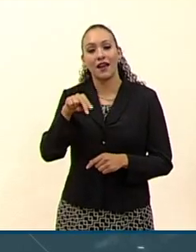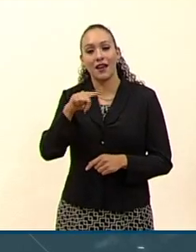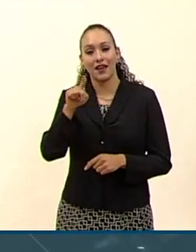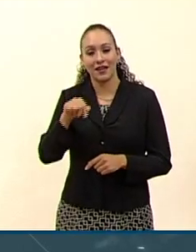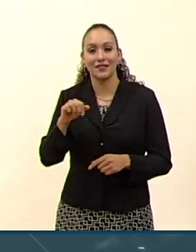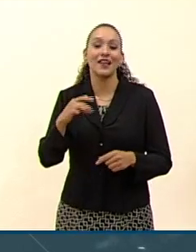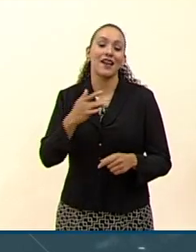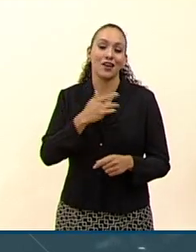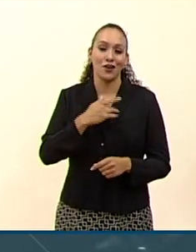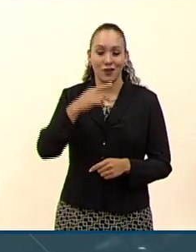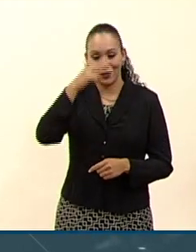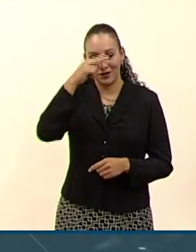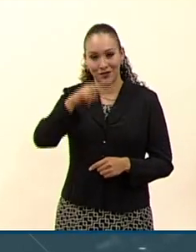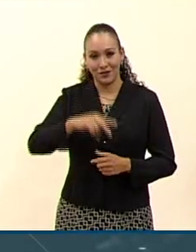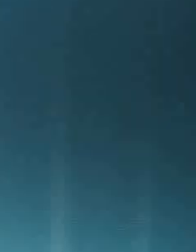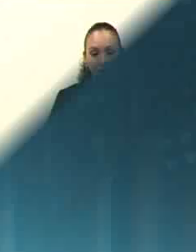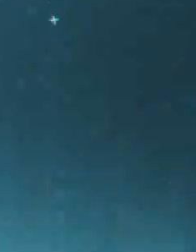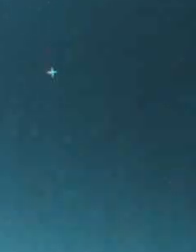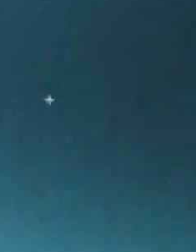por México.